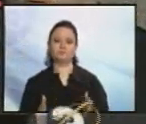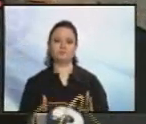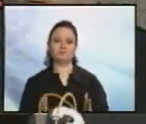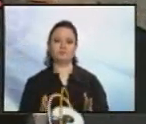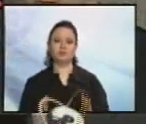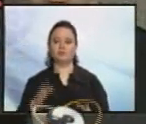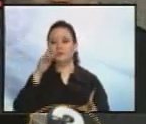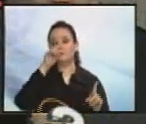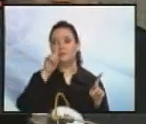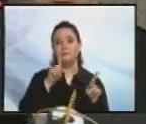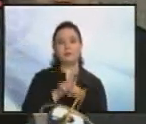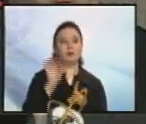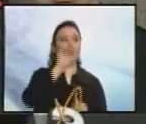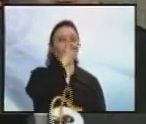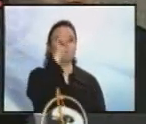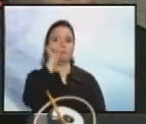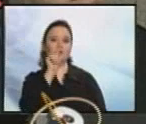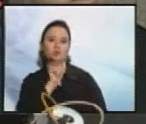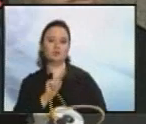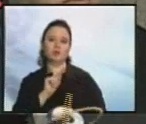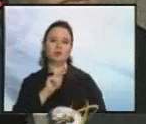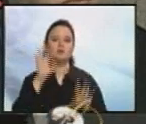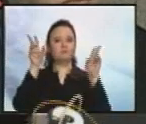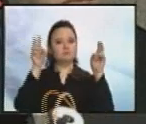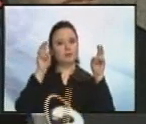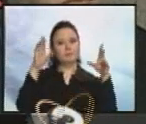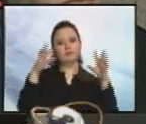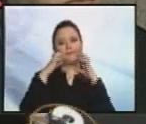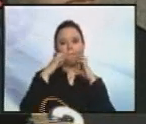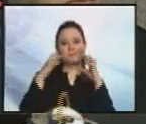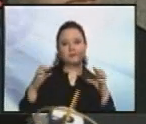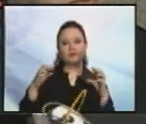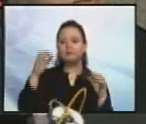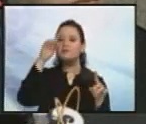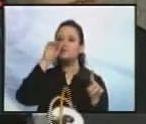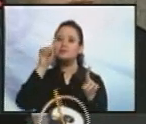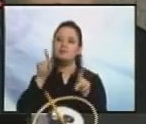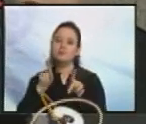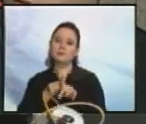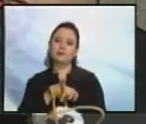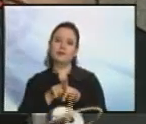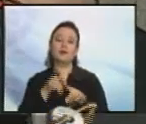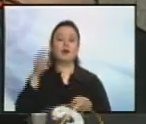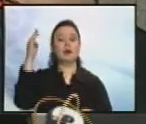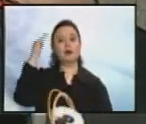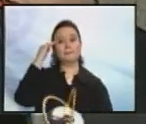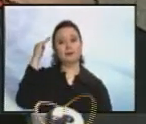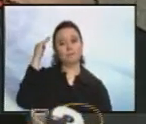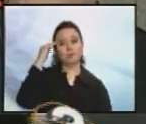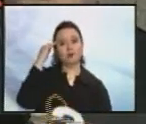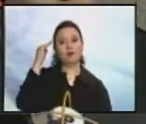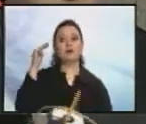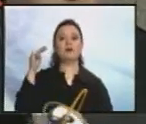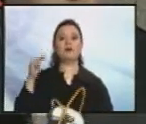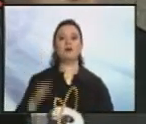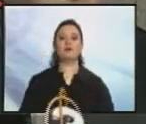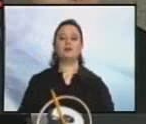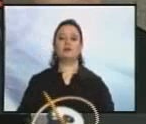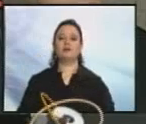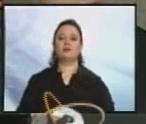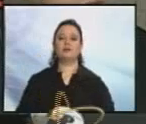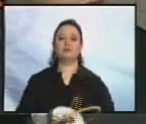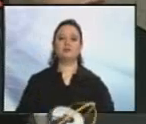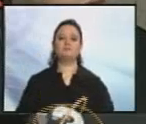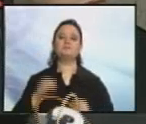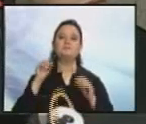a la averiguación de los asuntos públicos, también esa memoria se ha colocado